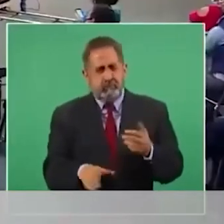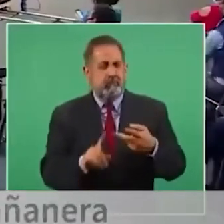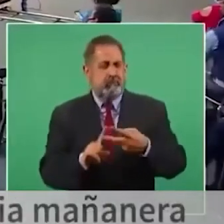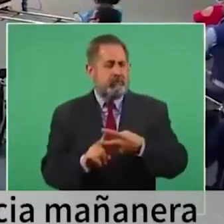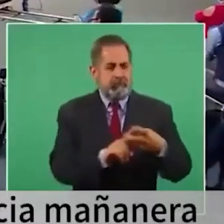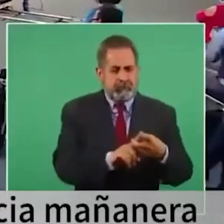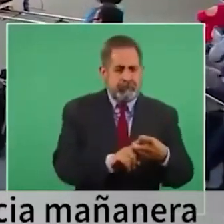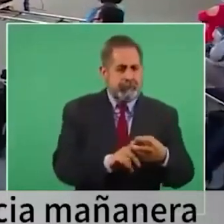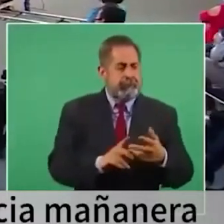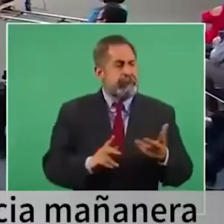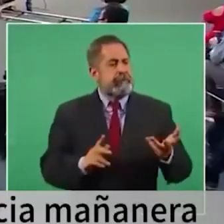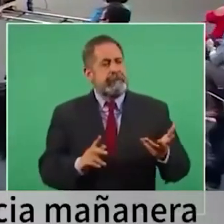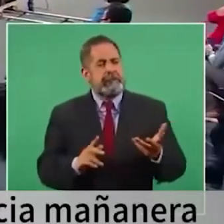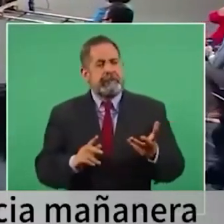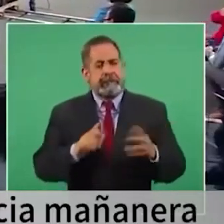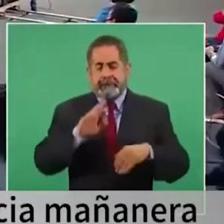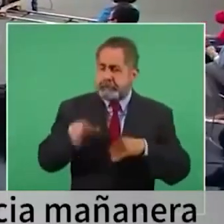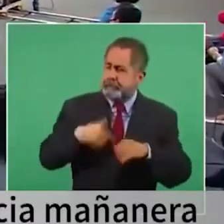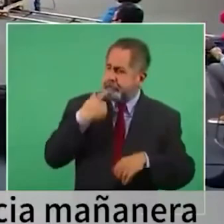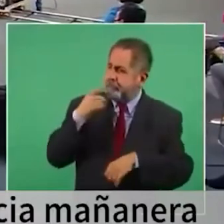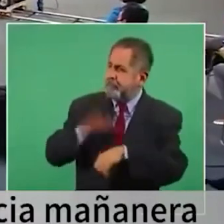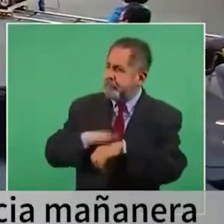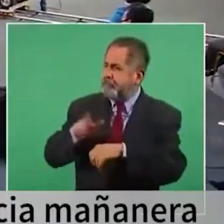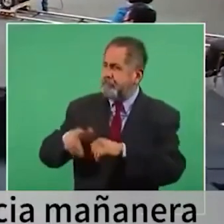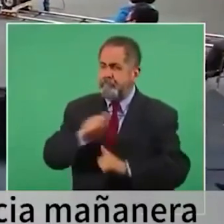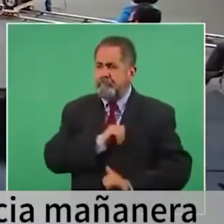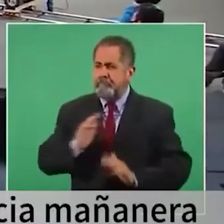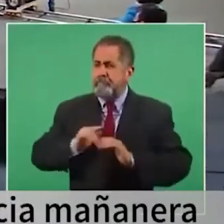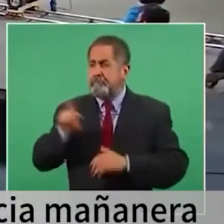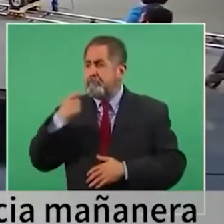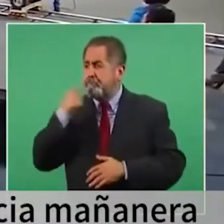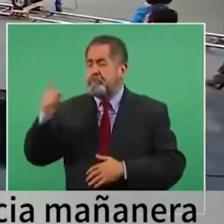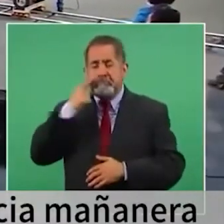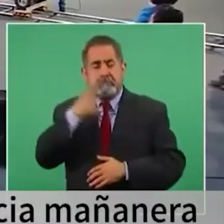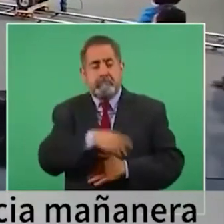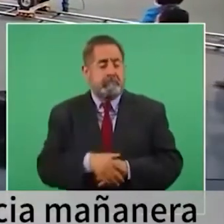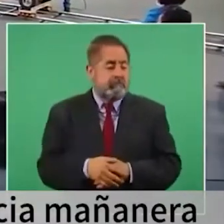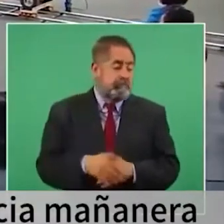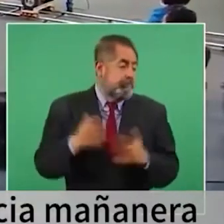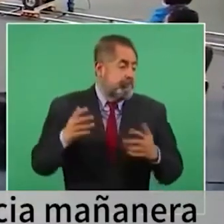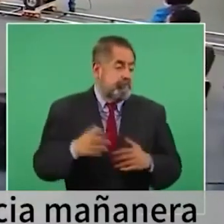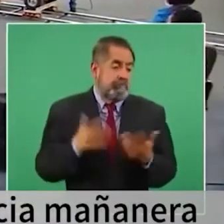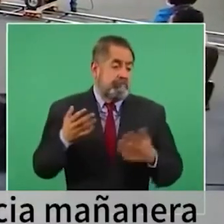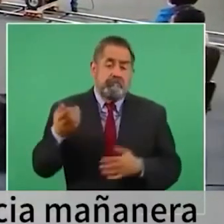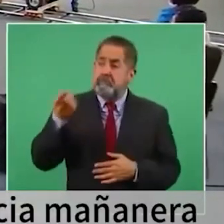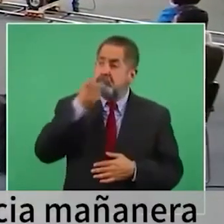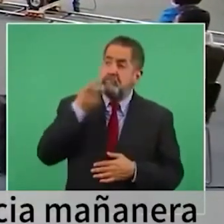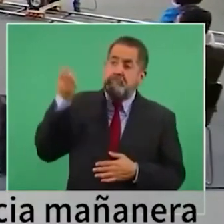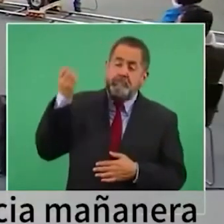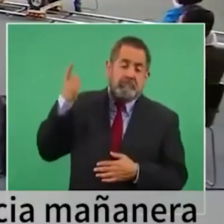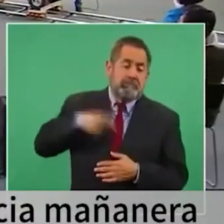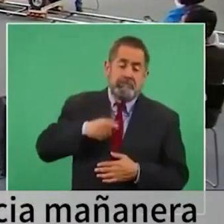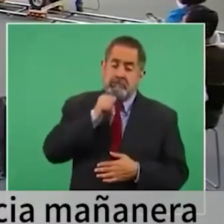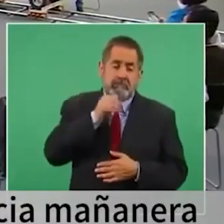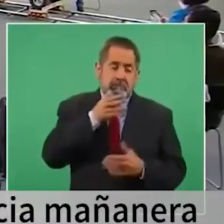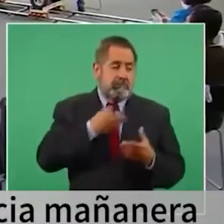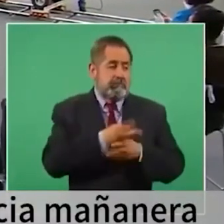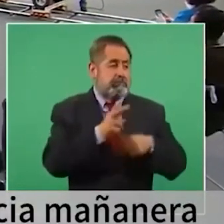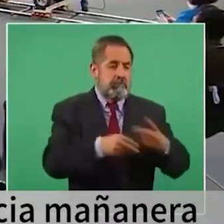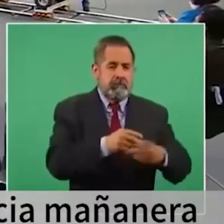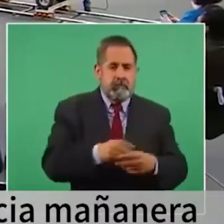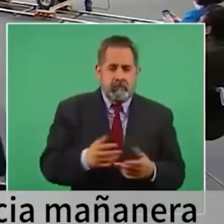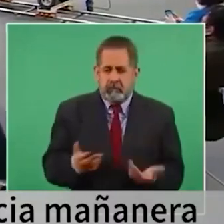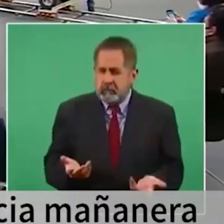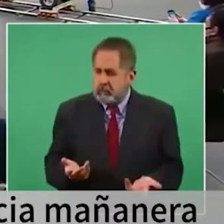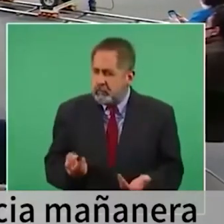vamos y les reportamos a los militares y lo único que erosionó no tenemos orden de salir entonces pues este por eso